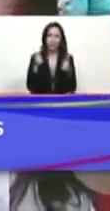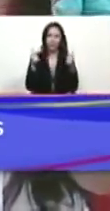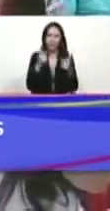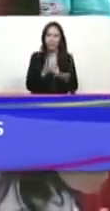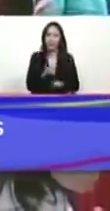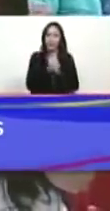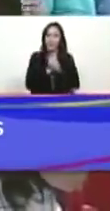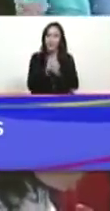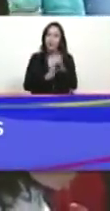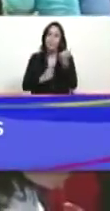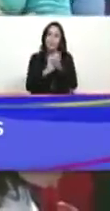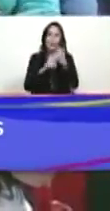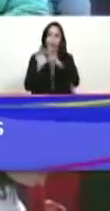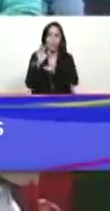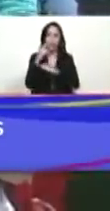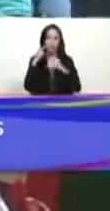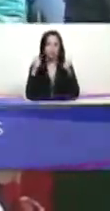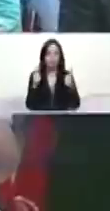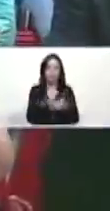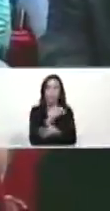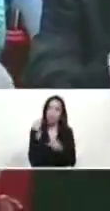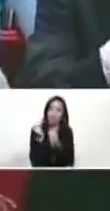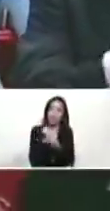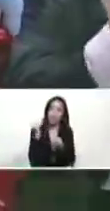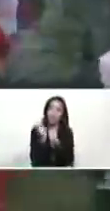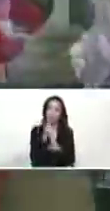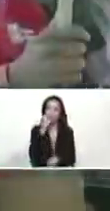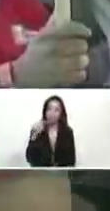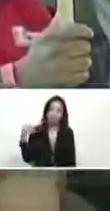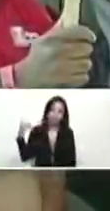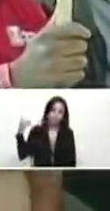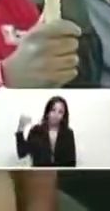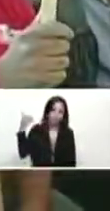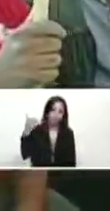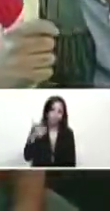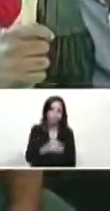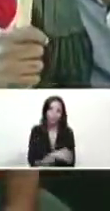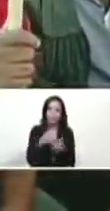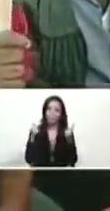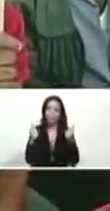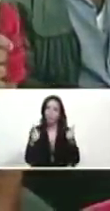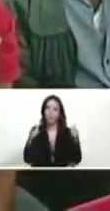patria, el trabajo que ha hecho.